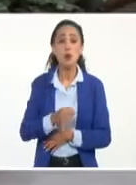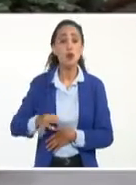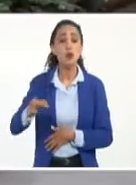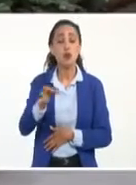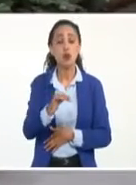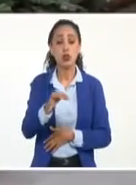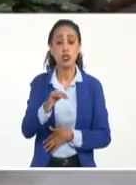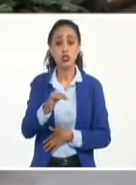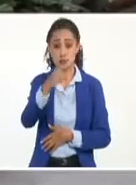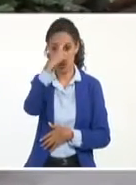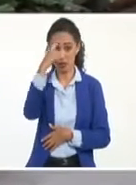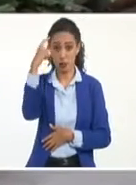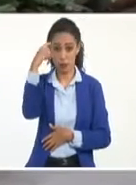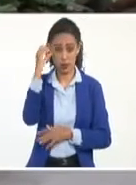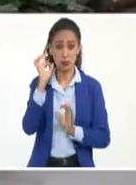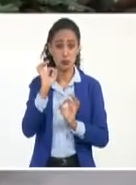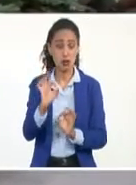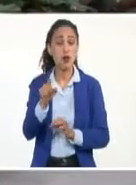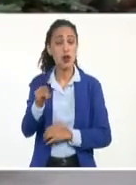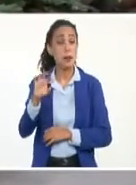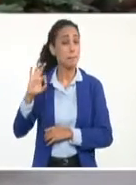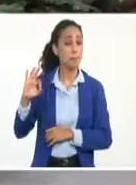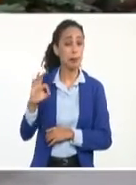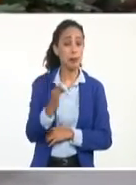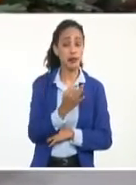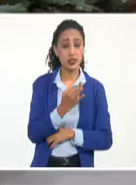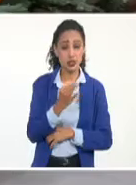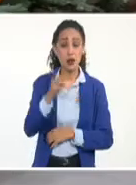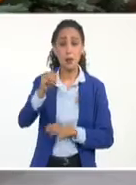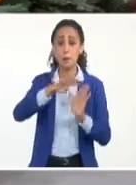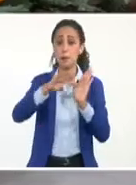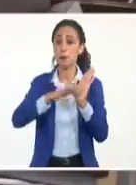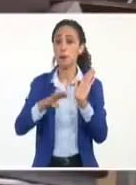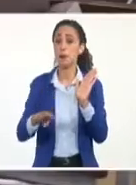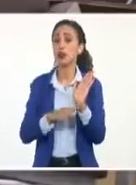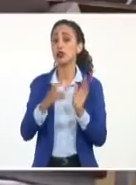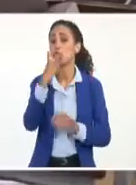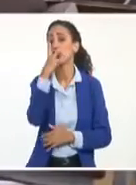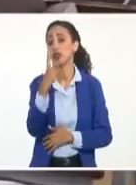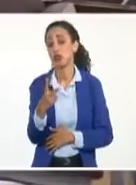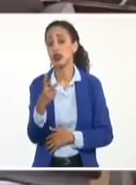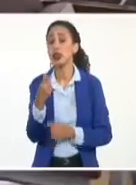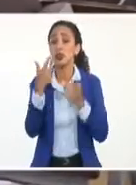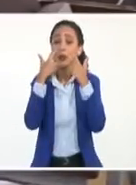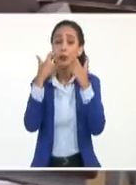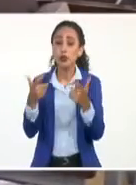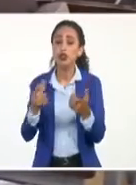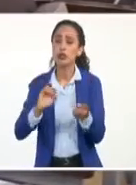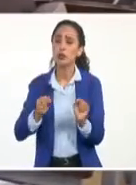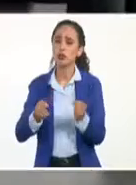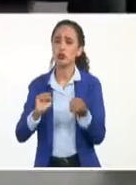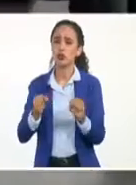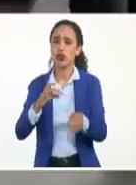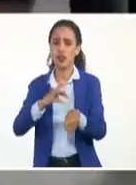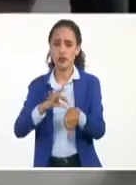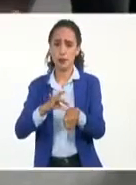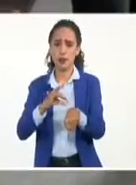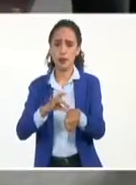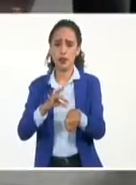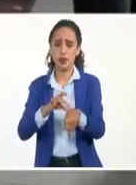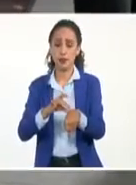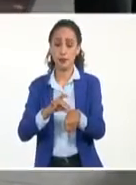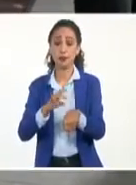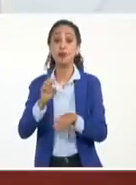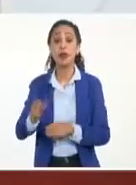cabecera. Perfeccionar allí los protocolos de enfrentamiento es crucial para retomar el control de la enfermedad en todo el territorio. El